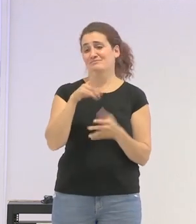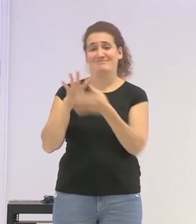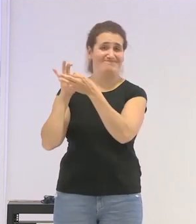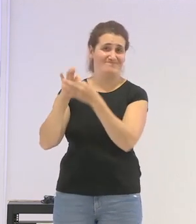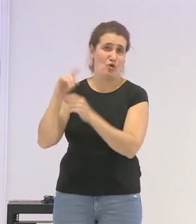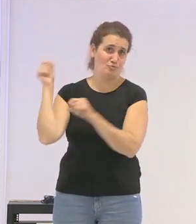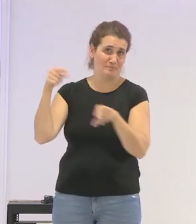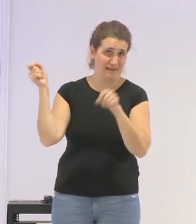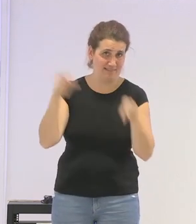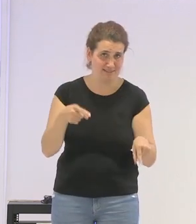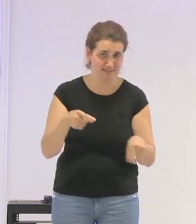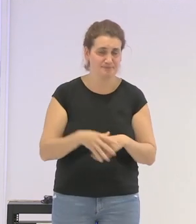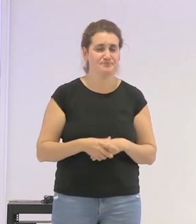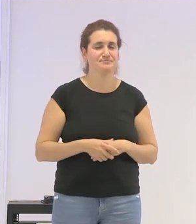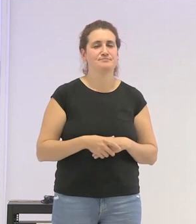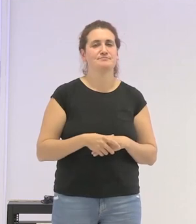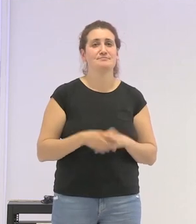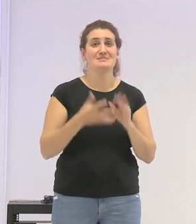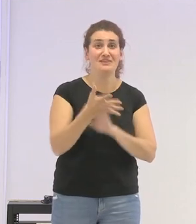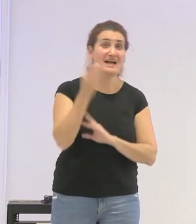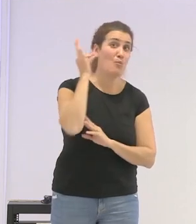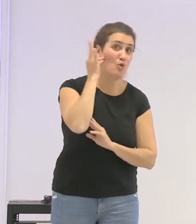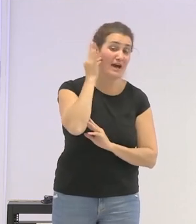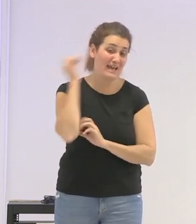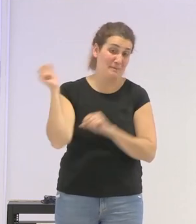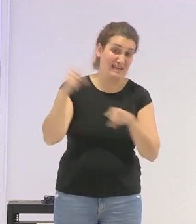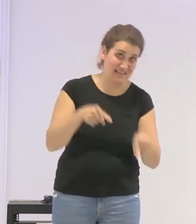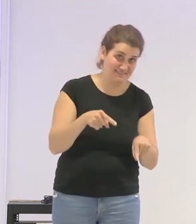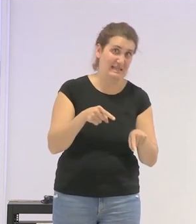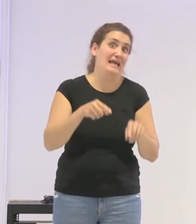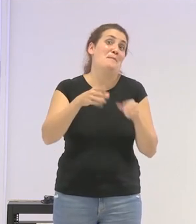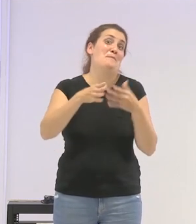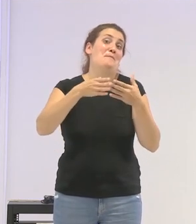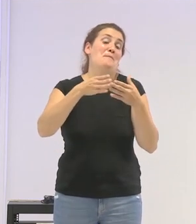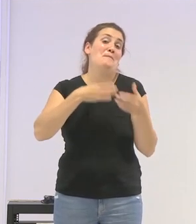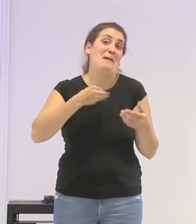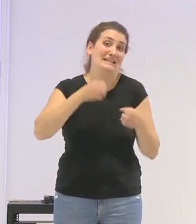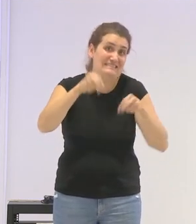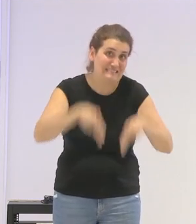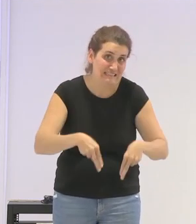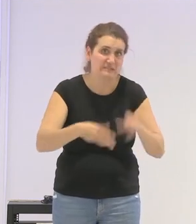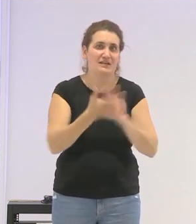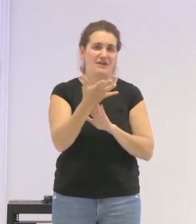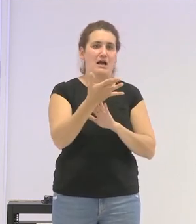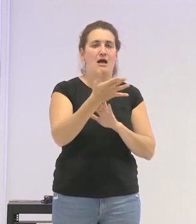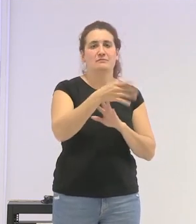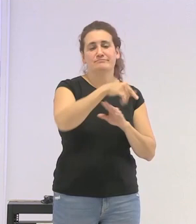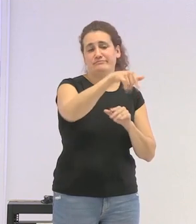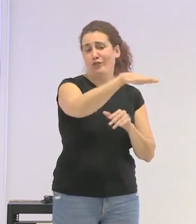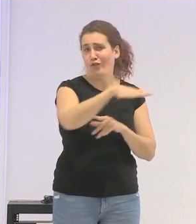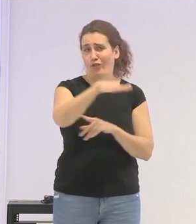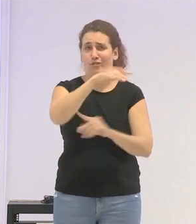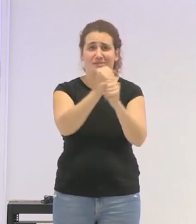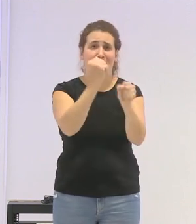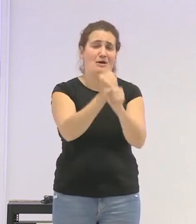bueno, mujer, migrante, sobre todo si es migrante sin papeles, ¿no?, van a estar en los sectores más explotados